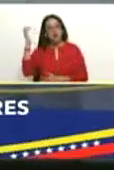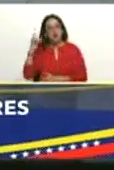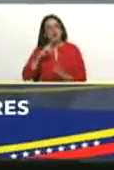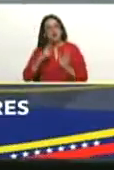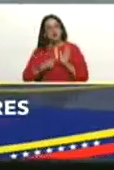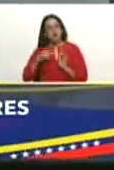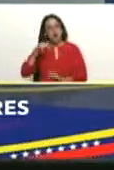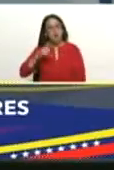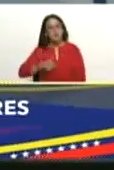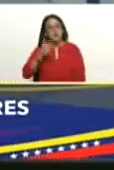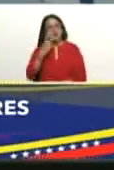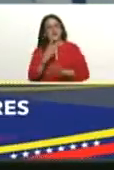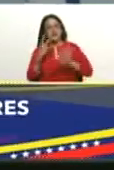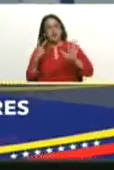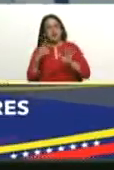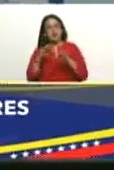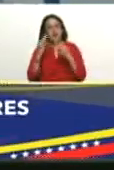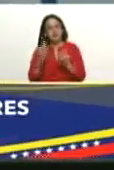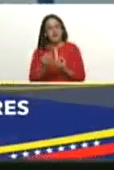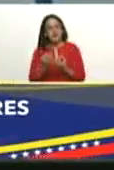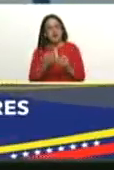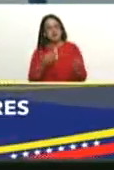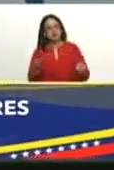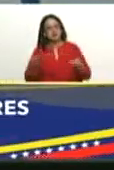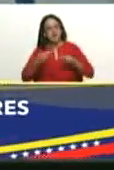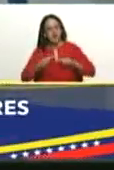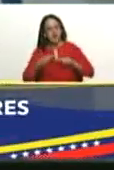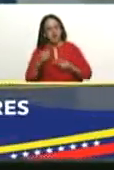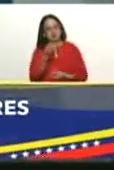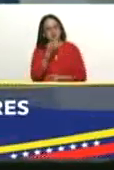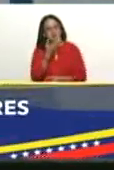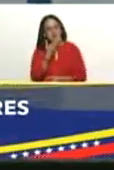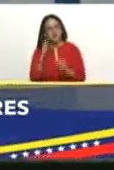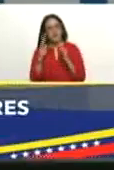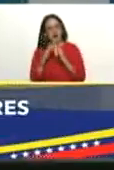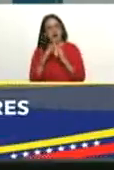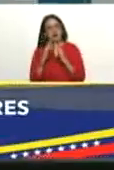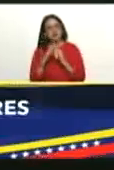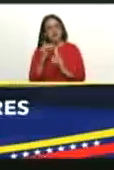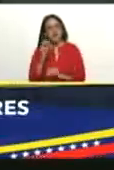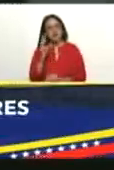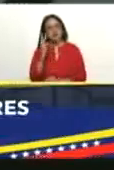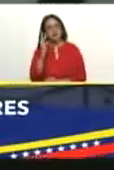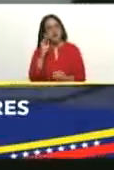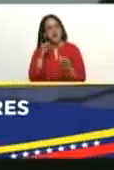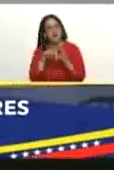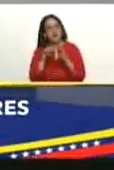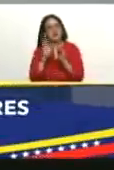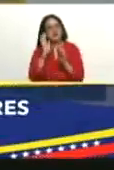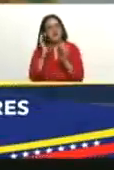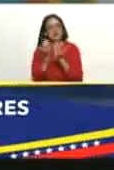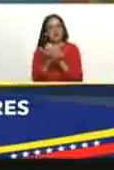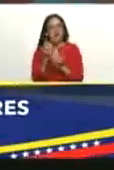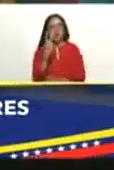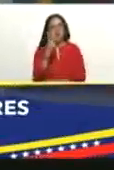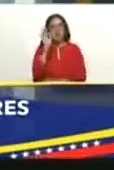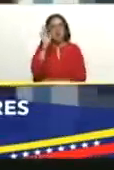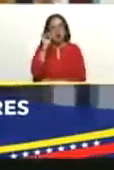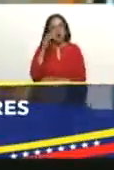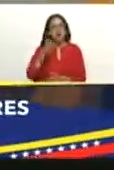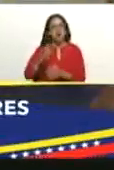hoy más de 72 familias estamos recibiendo esta hermosa casa que cuenta con 3 habitaciones, 2 baños,